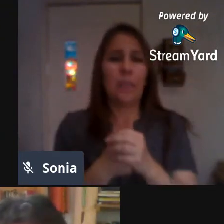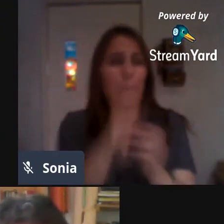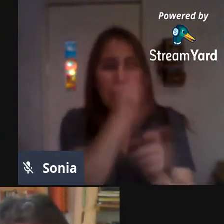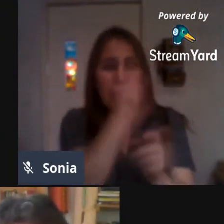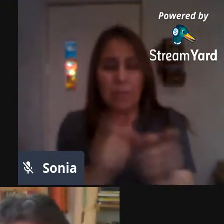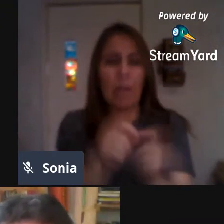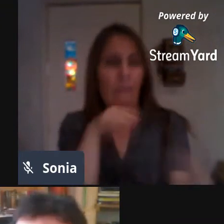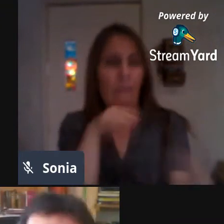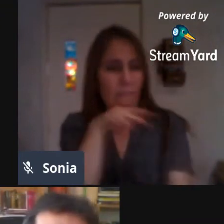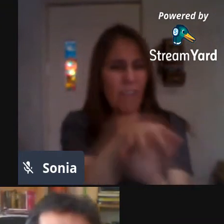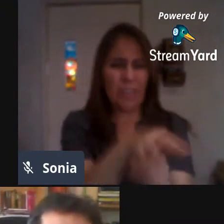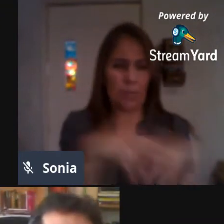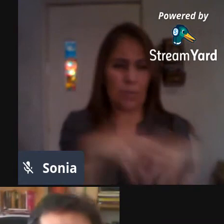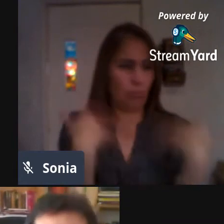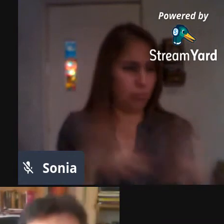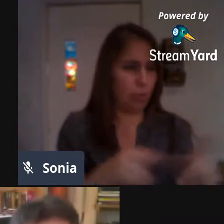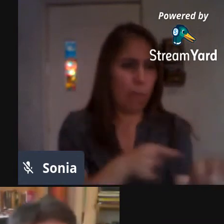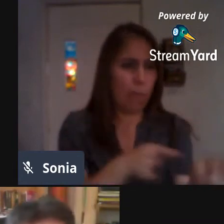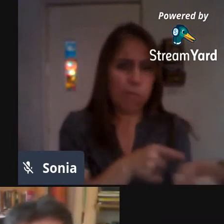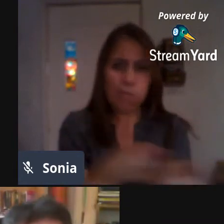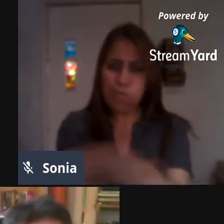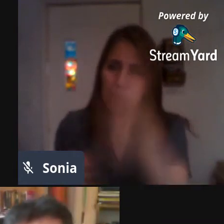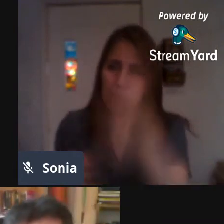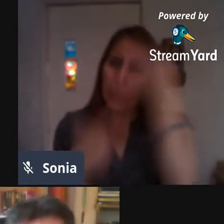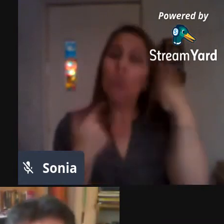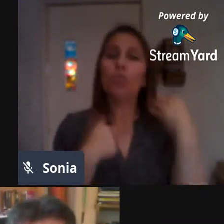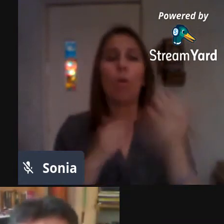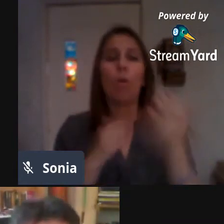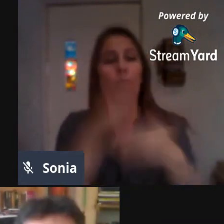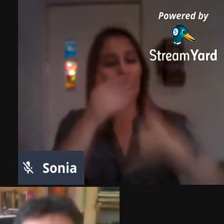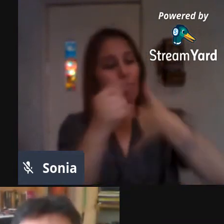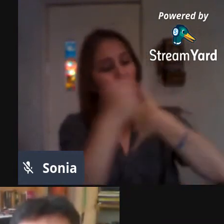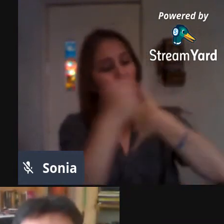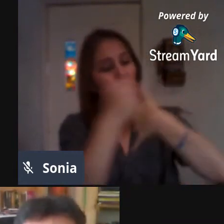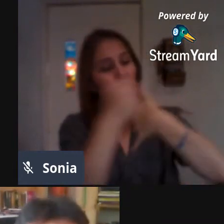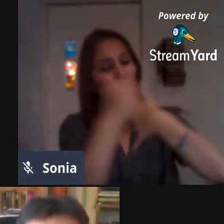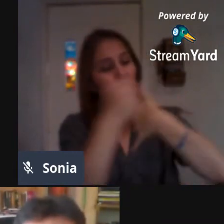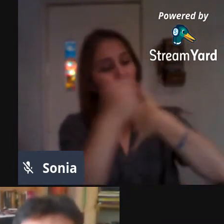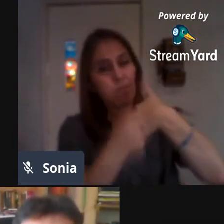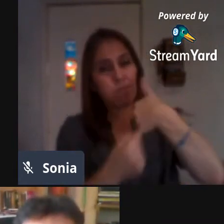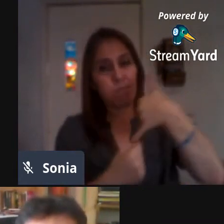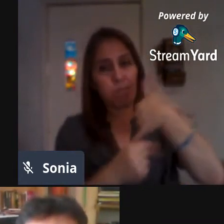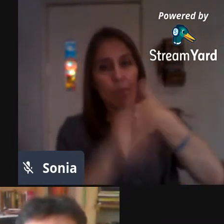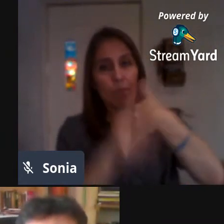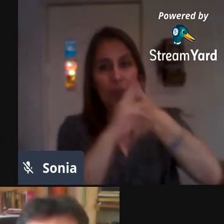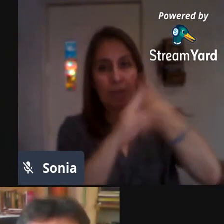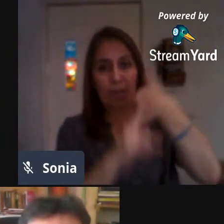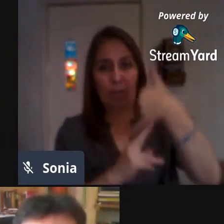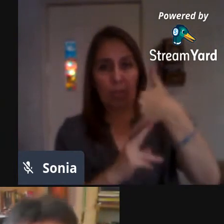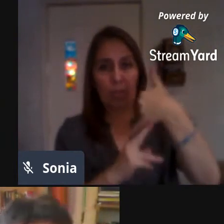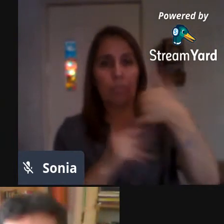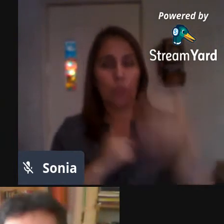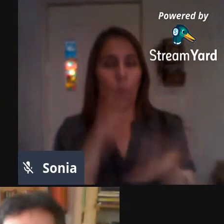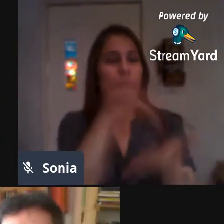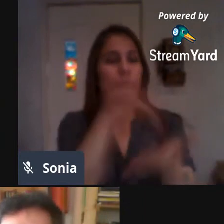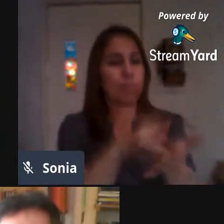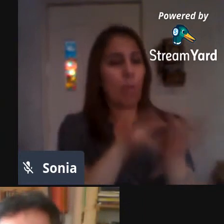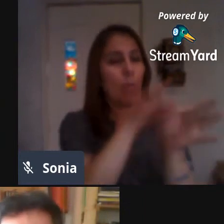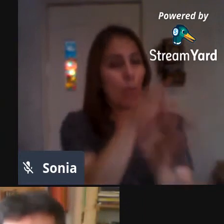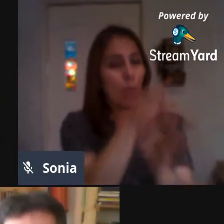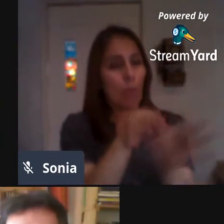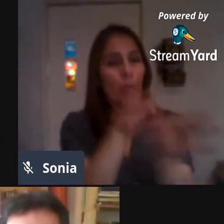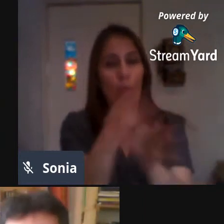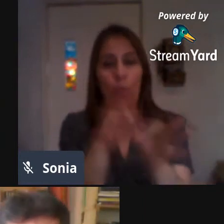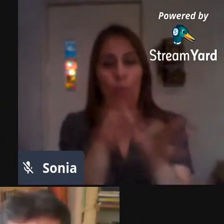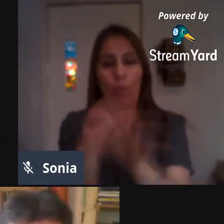estaba en muchas regiones de colombia y lo que yo sentía es que iba por cada municipio contando víctimas y acá es que iba a